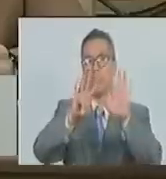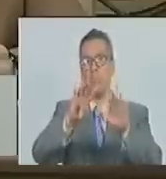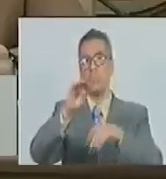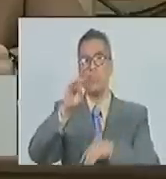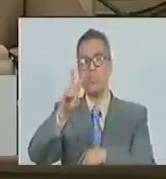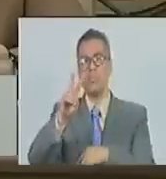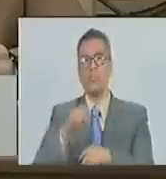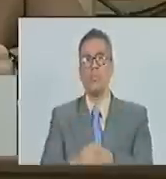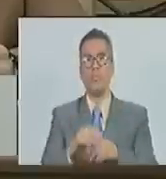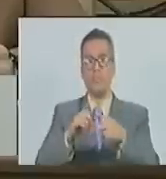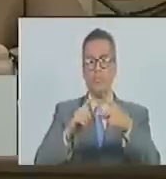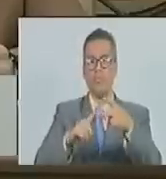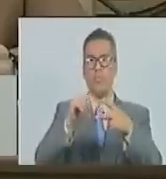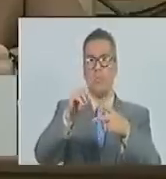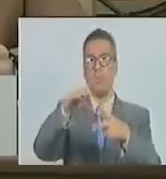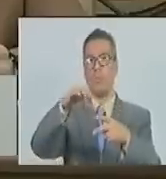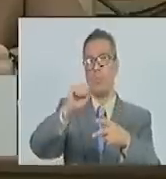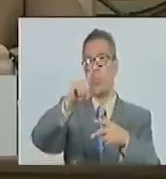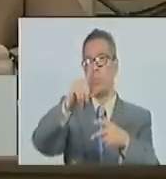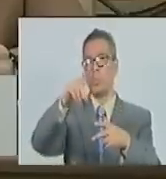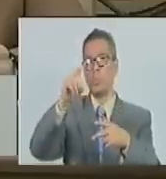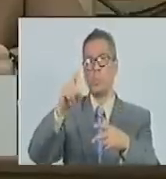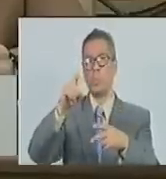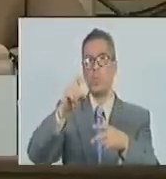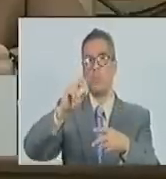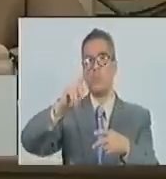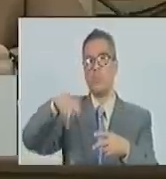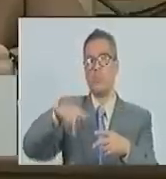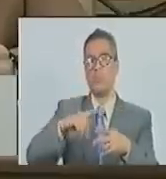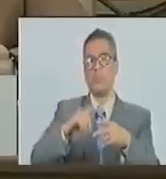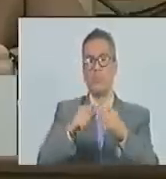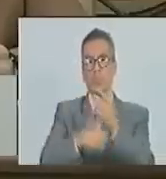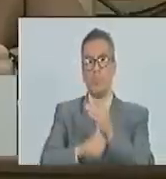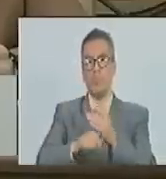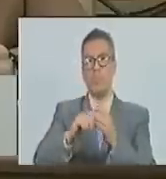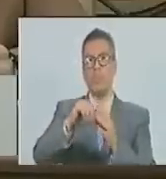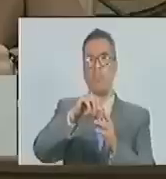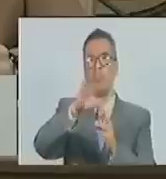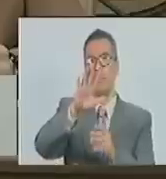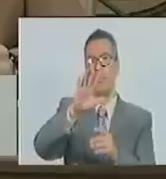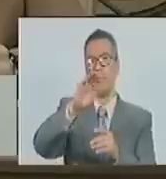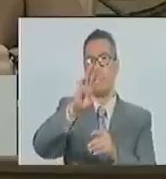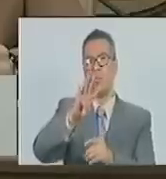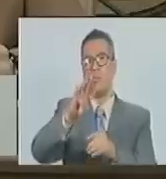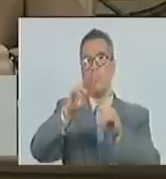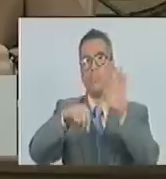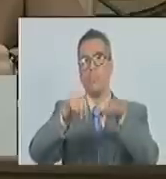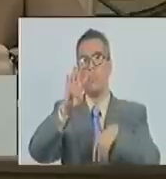6524592. 2. Alexi Corredor Pérez, cédula identidad